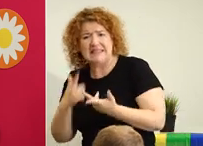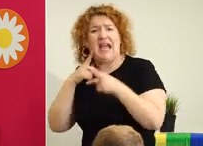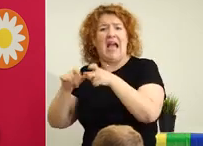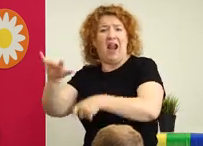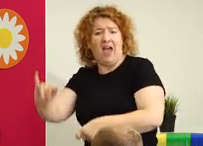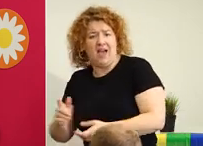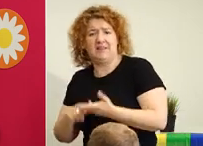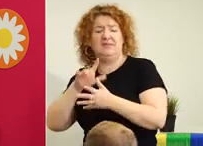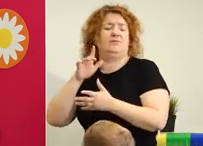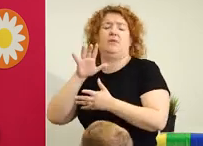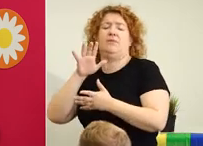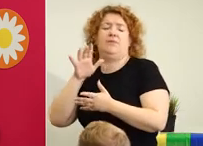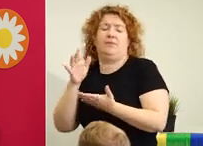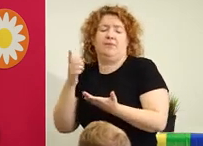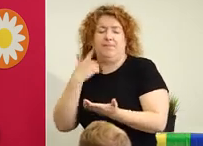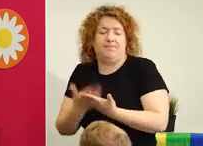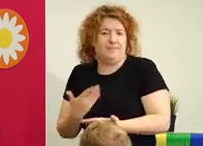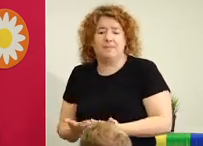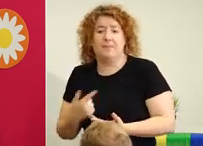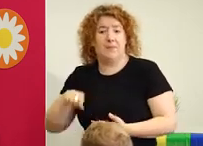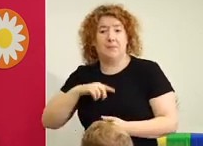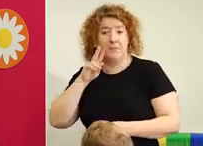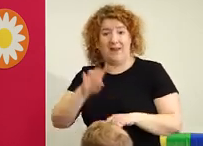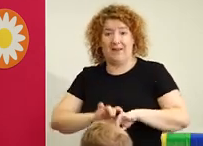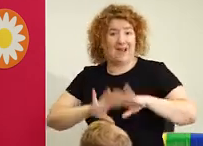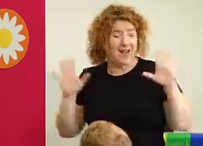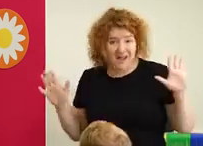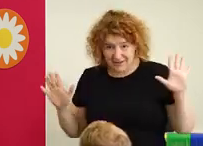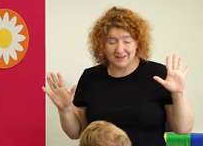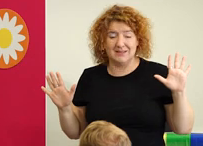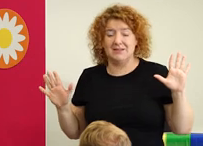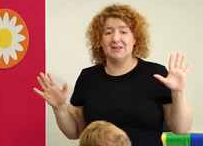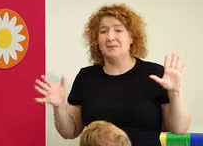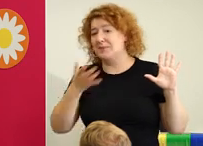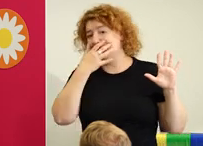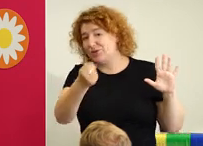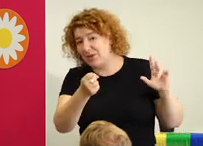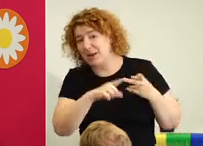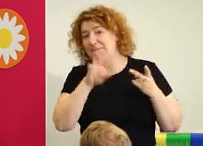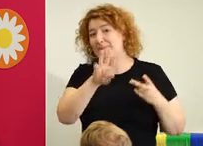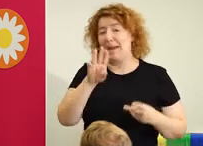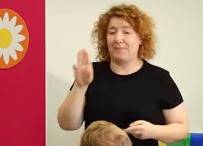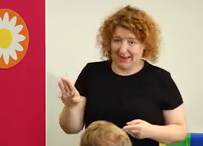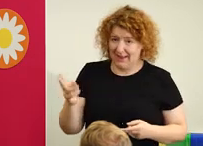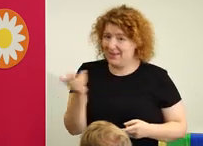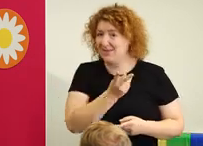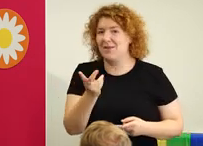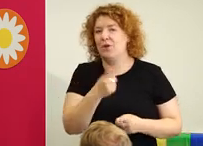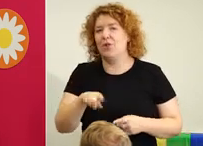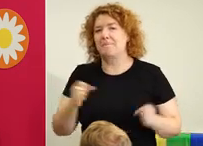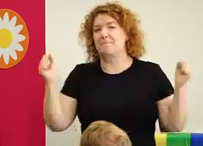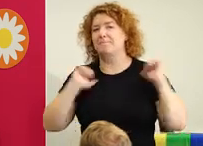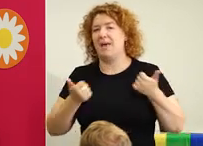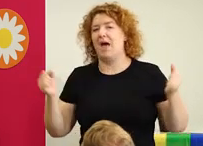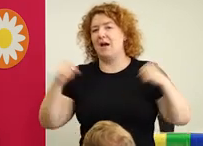en estos momentos estamos viendo con total claridad cómo el Partido Socialista y el Partido Popular lo están pactando